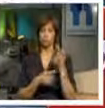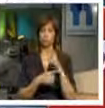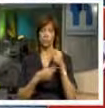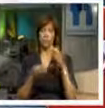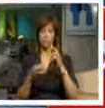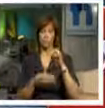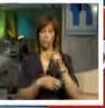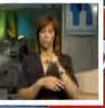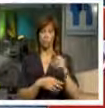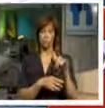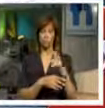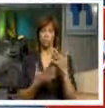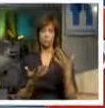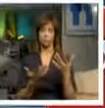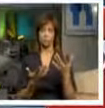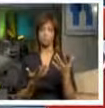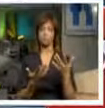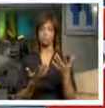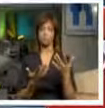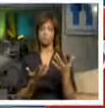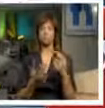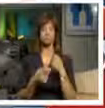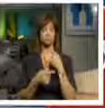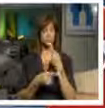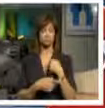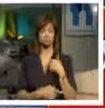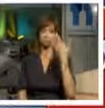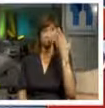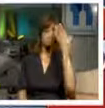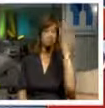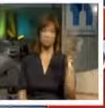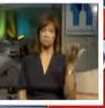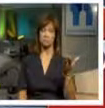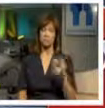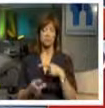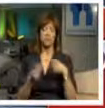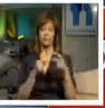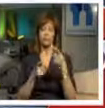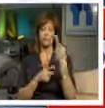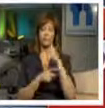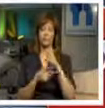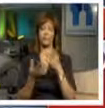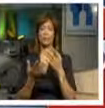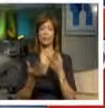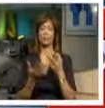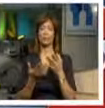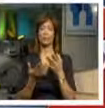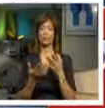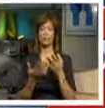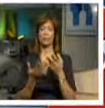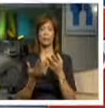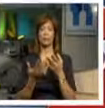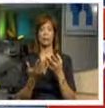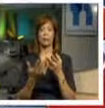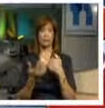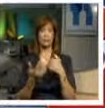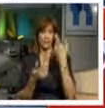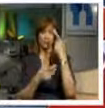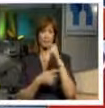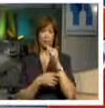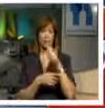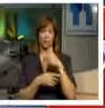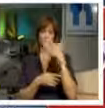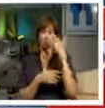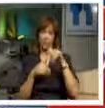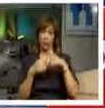moda vaya alguien puso algo ahí porque quizás como bien decía no es ni la propia administración así desde la empresa alguien va allí sabe no sé